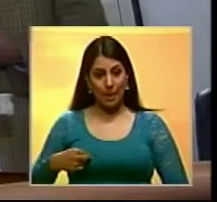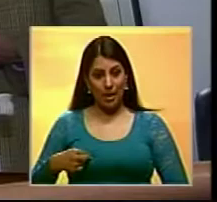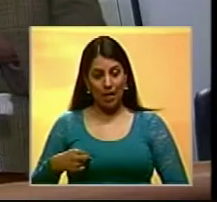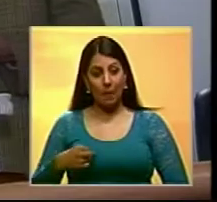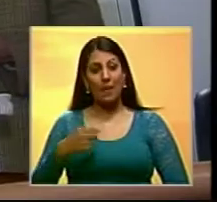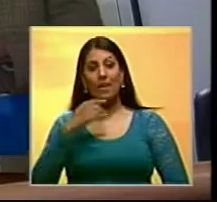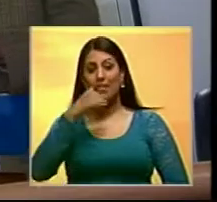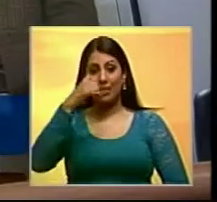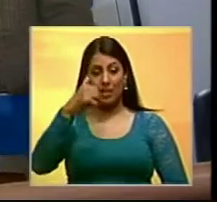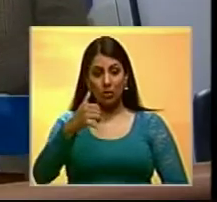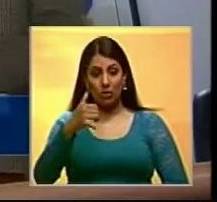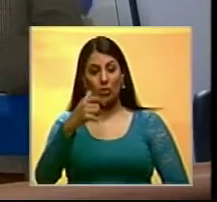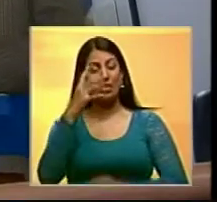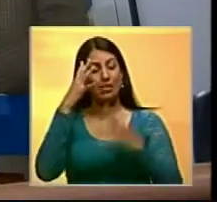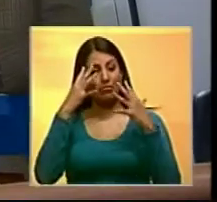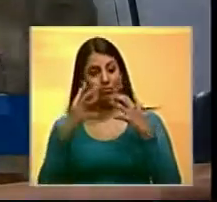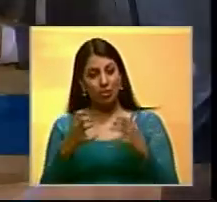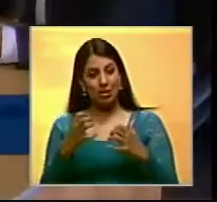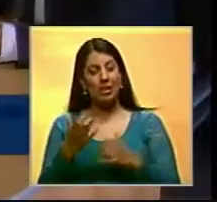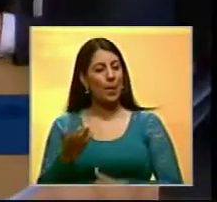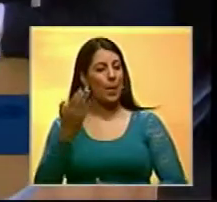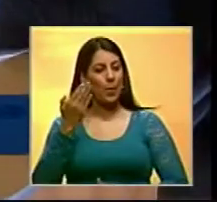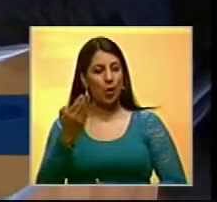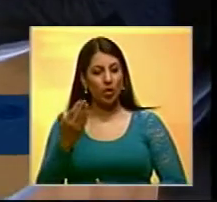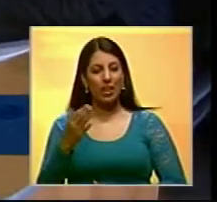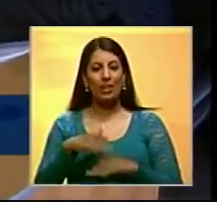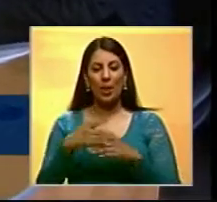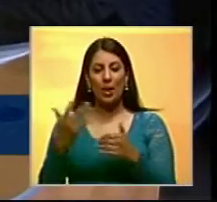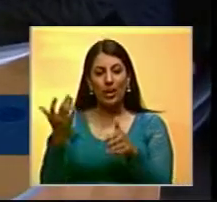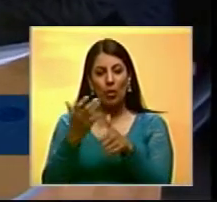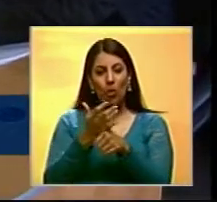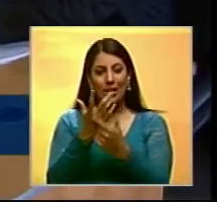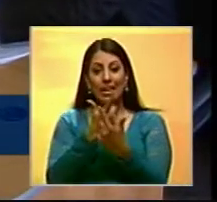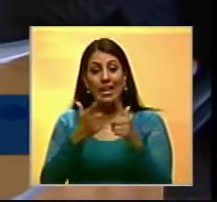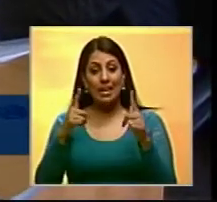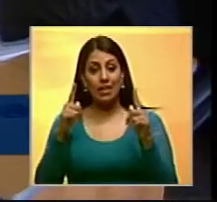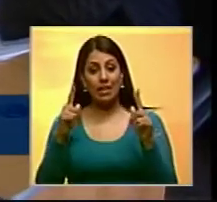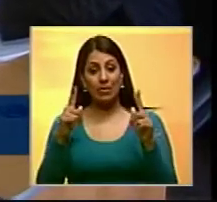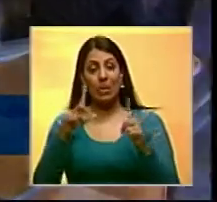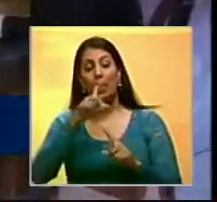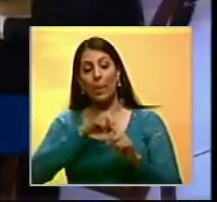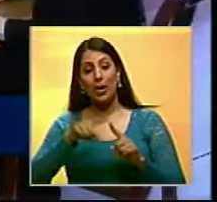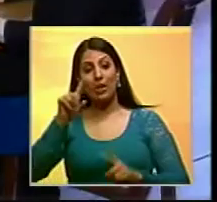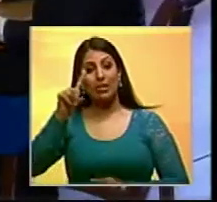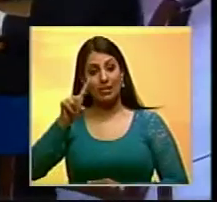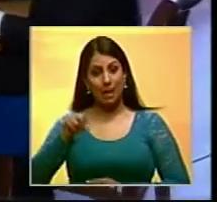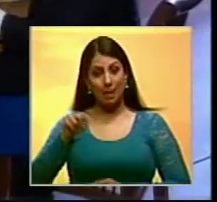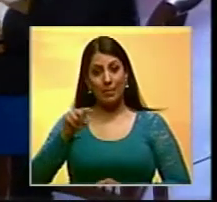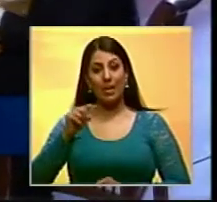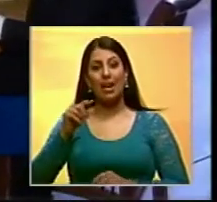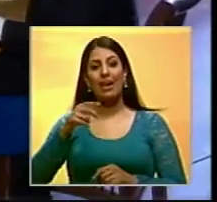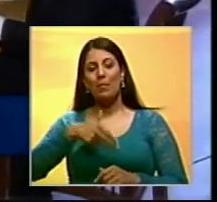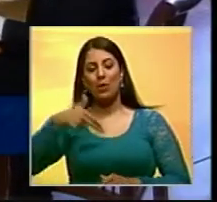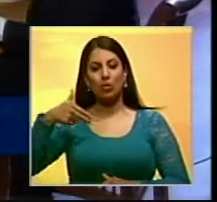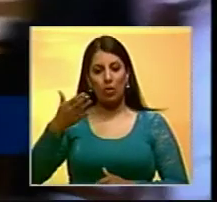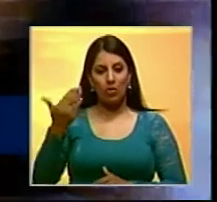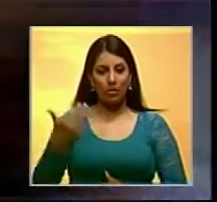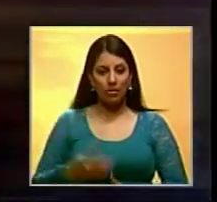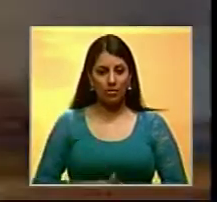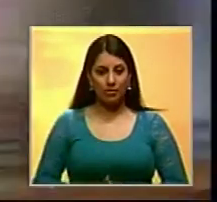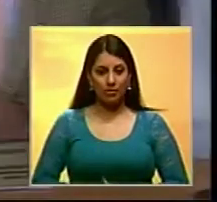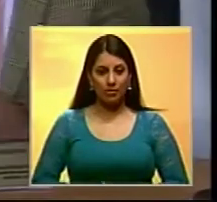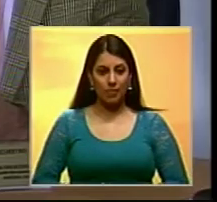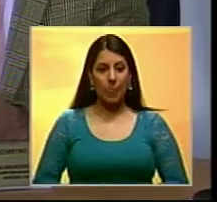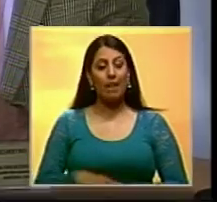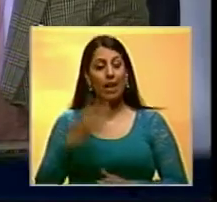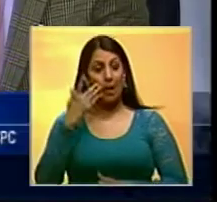su denuncia ante los expertos es fundamental no solo para lograr la liberación, sino también para desarticularlas.